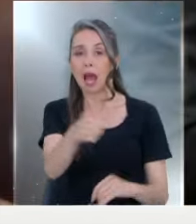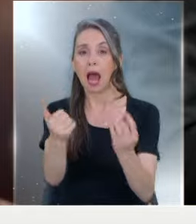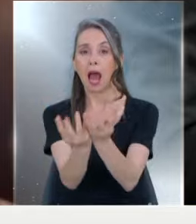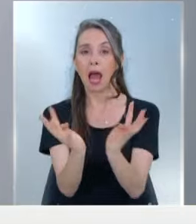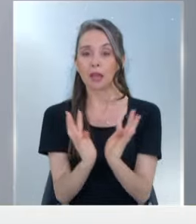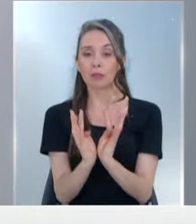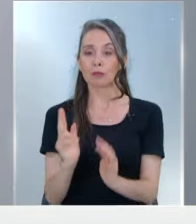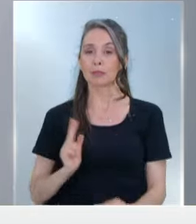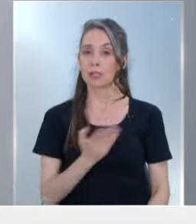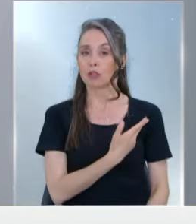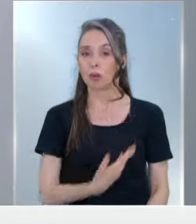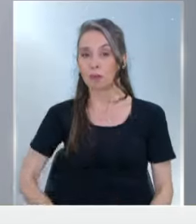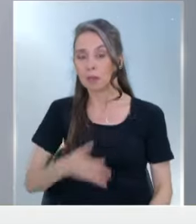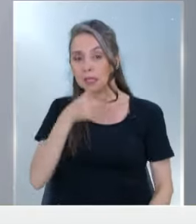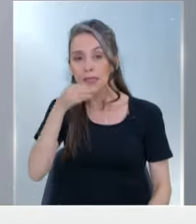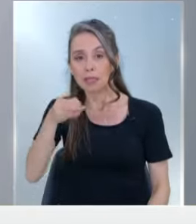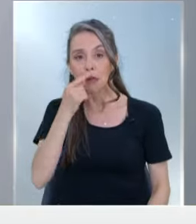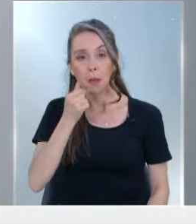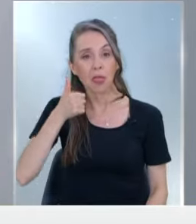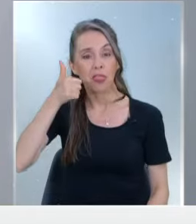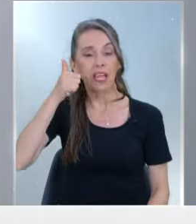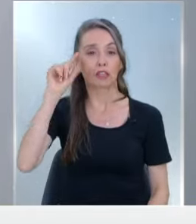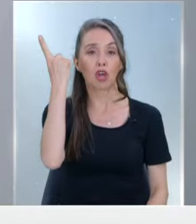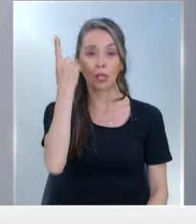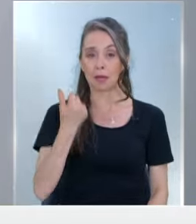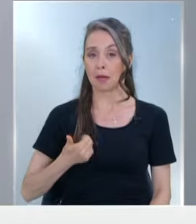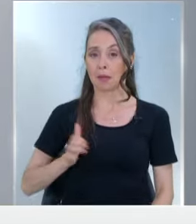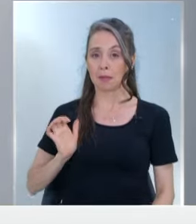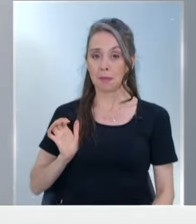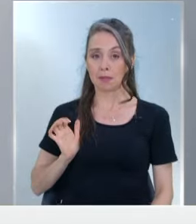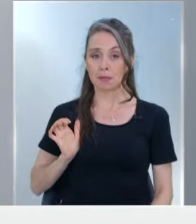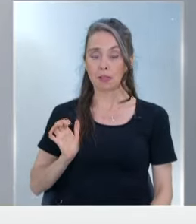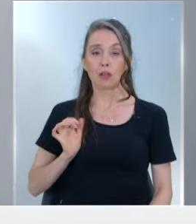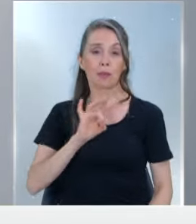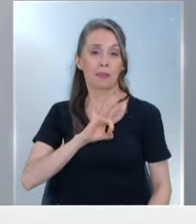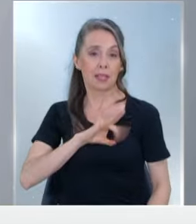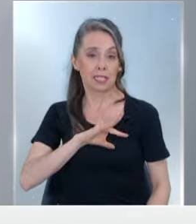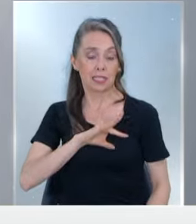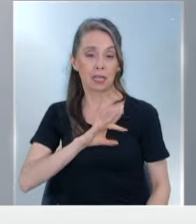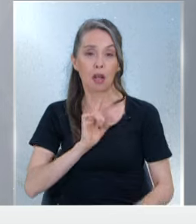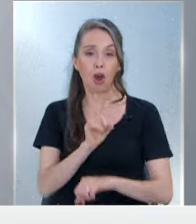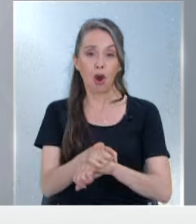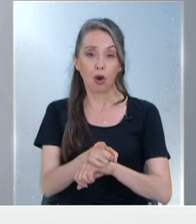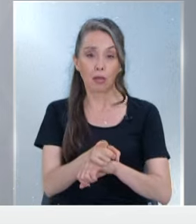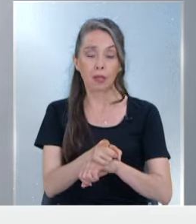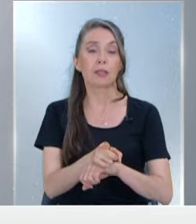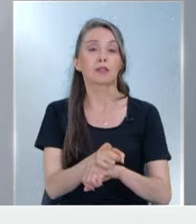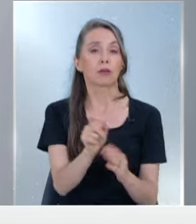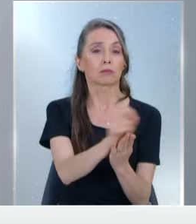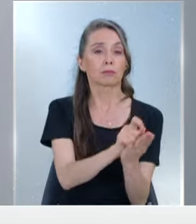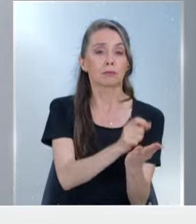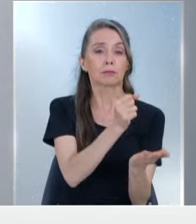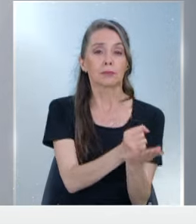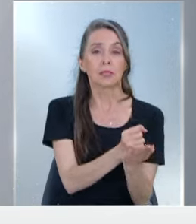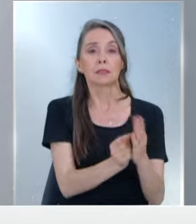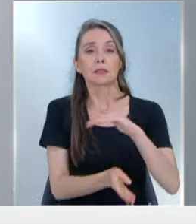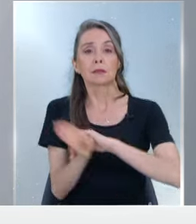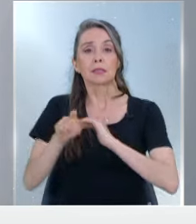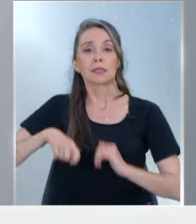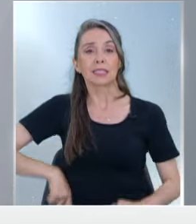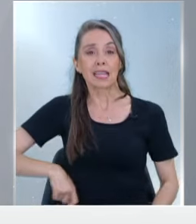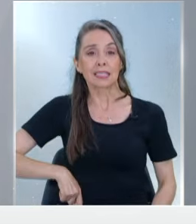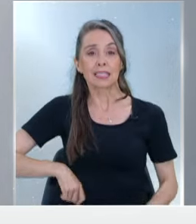es su señor presidente. El director general de la Policía de Investigaciones de Chile ha dispuesto cursar el retiro absoluto de la institución de